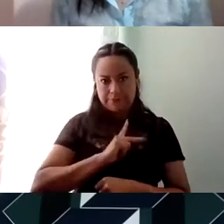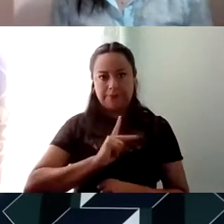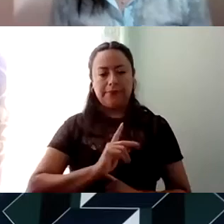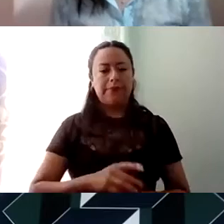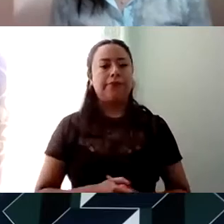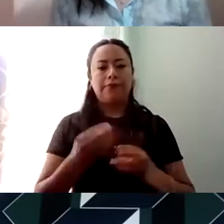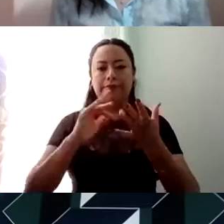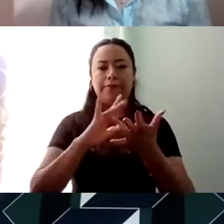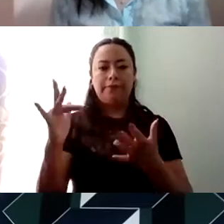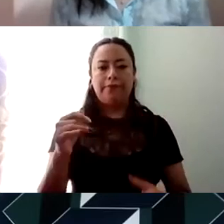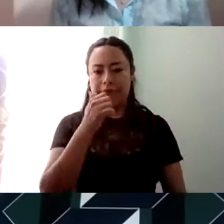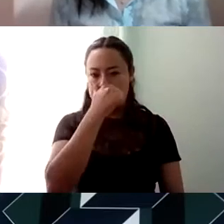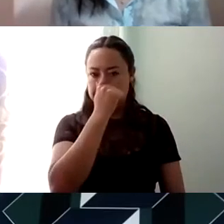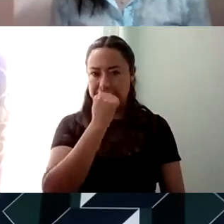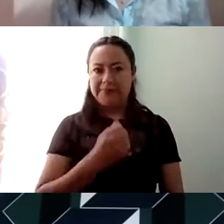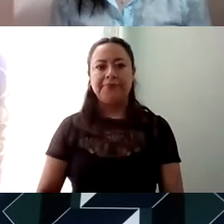Muchas gracias